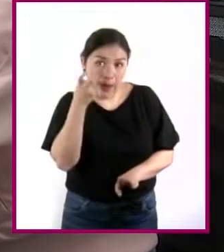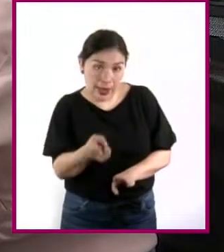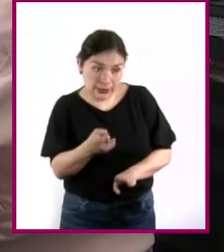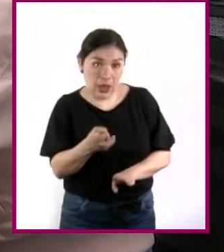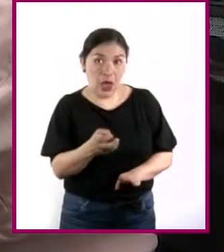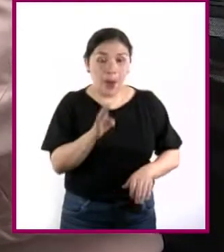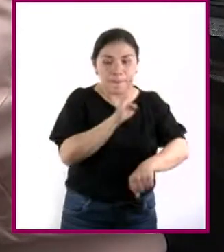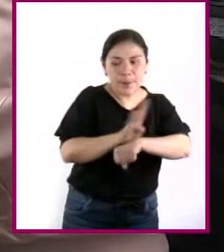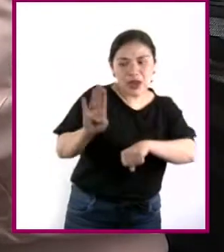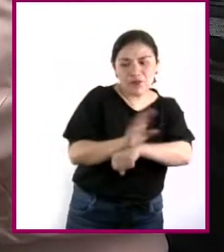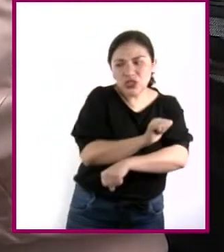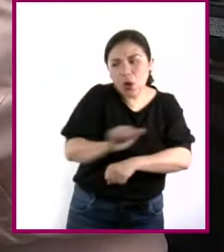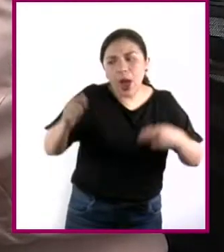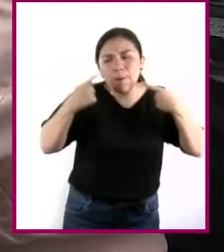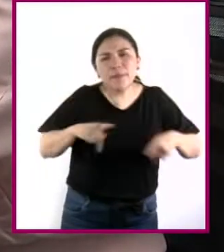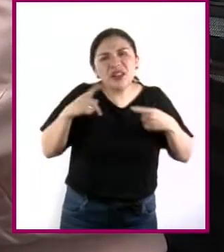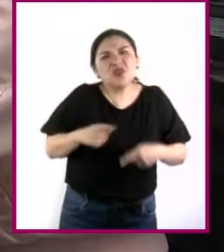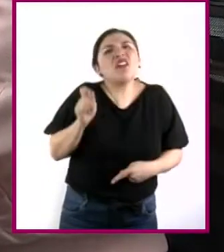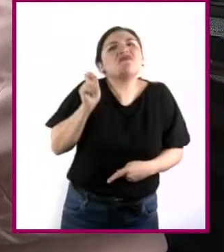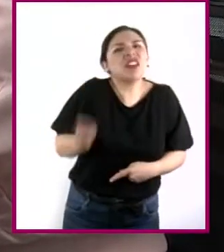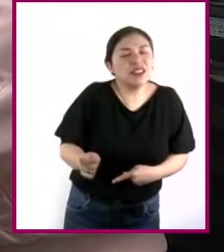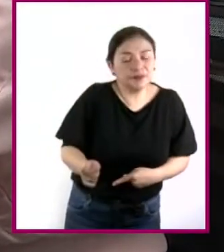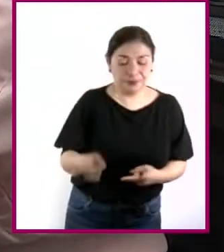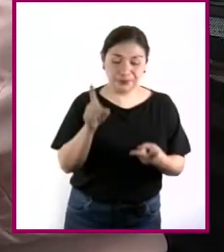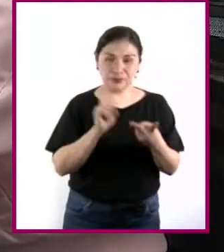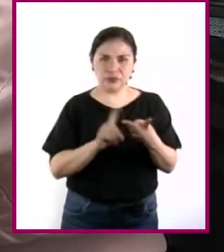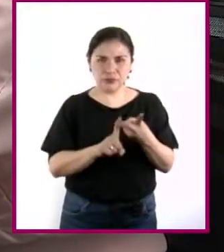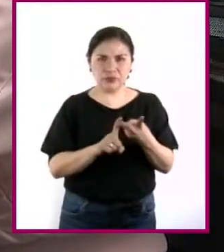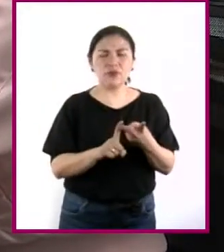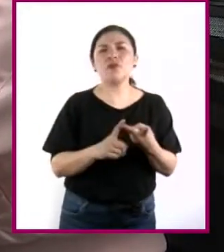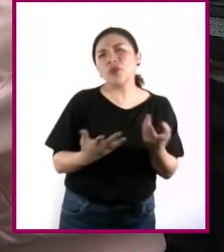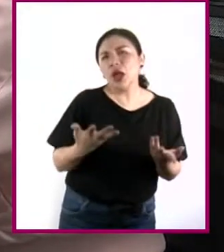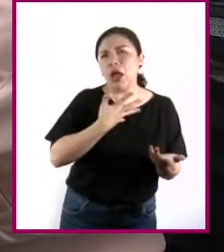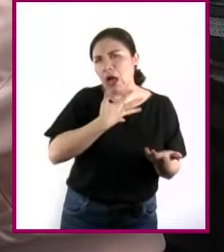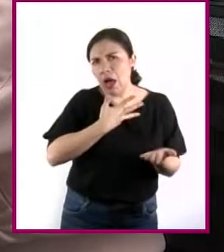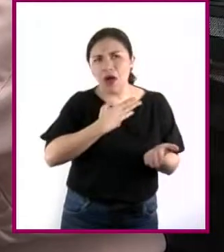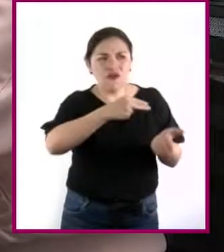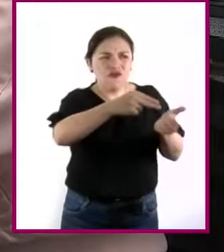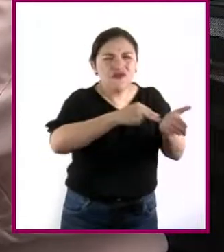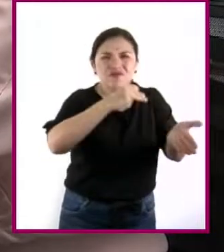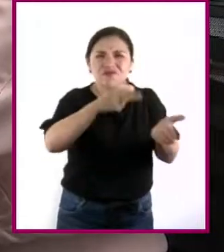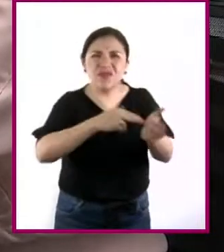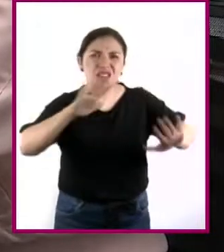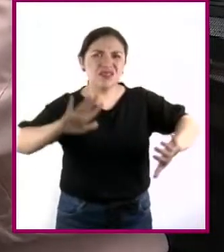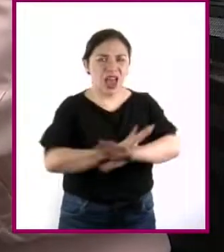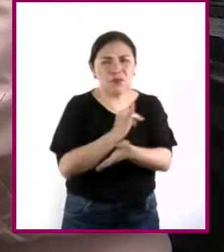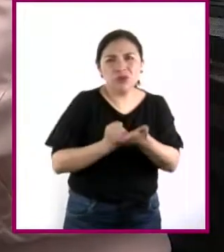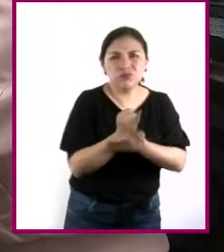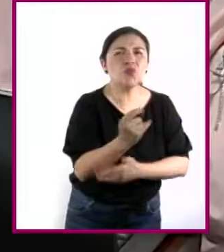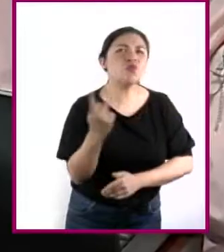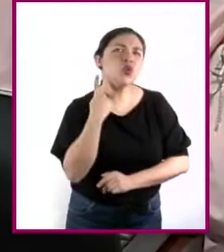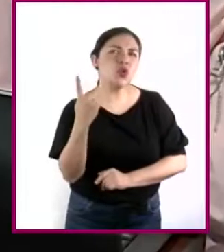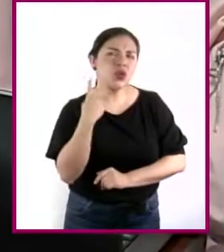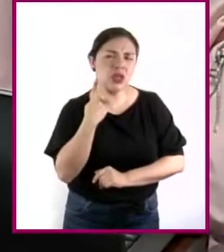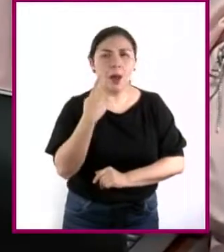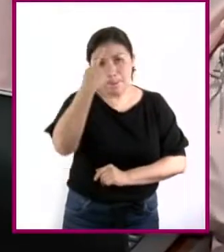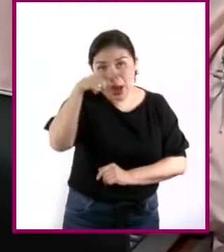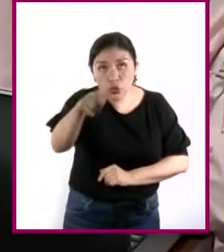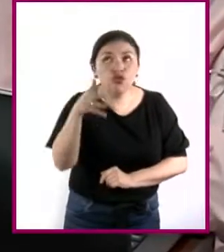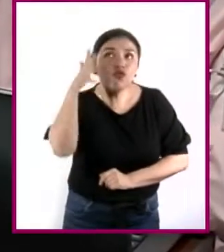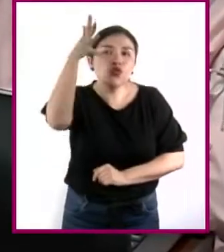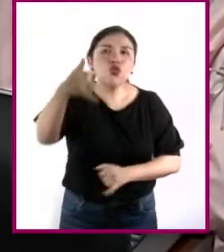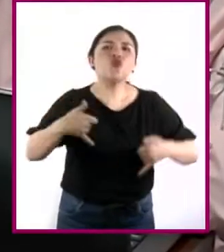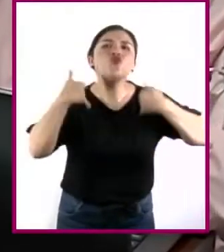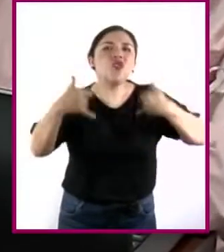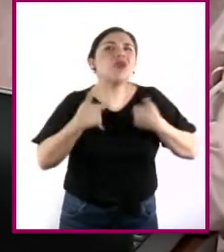las personas? Y segundo, ¿en qué les afectan o impactan esas políticas a ustedes como jóvenes? ¿Y qué nos